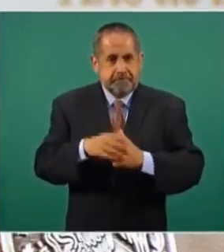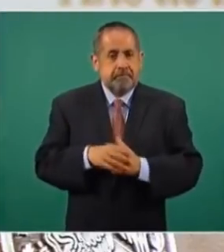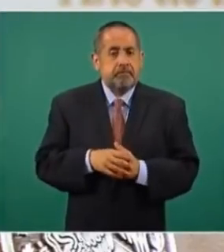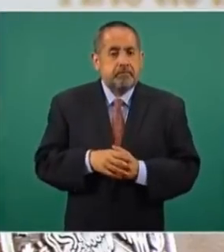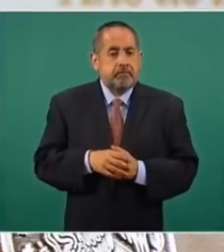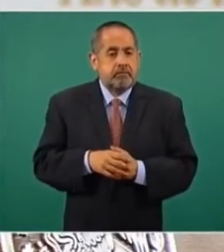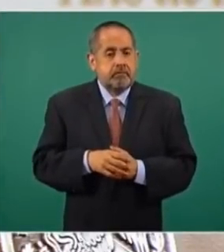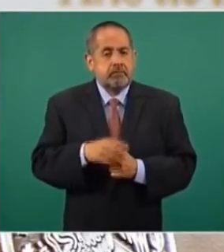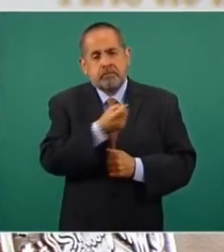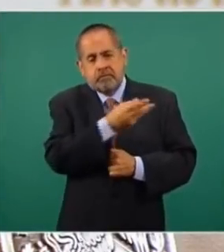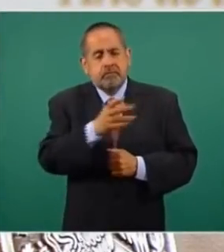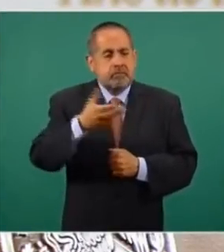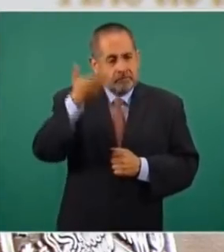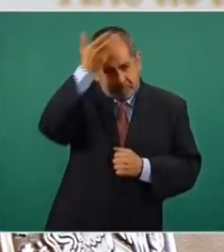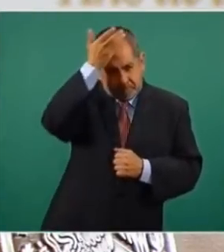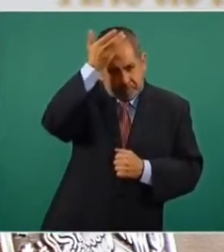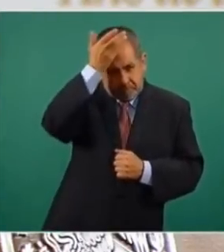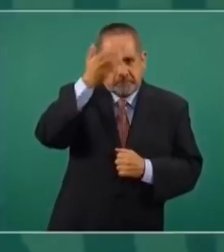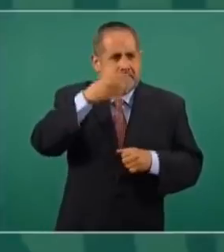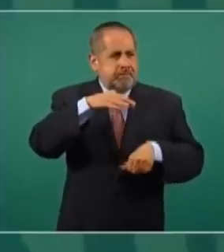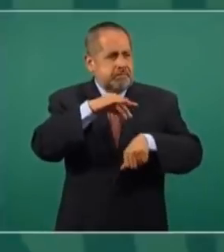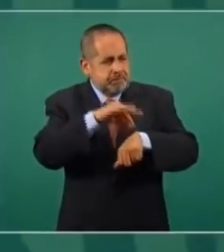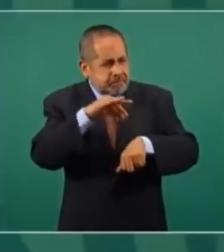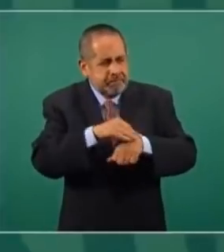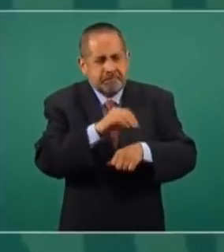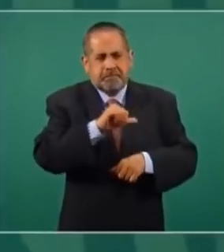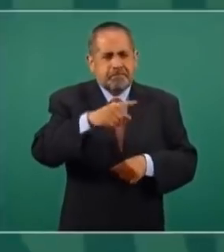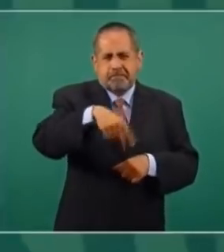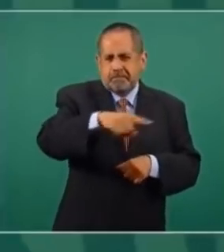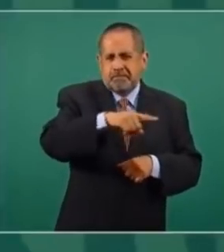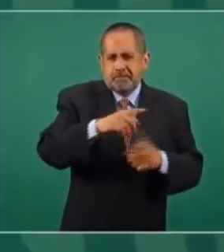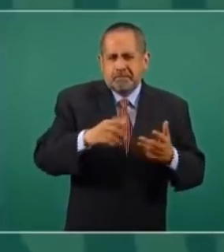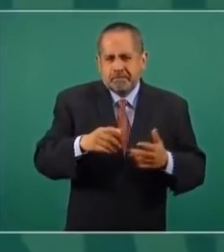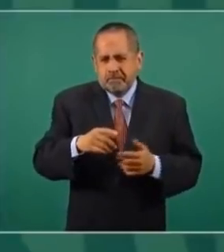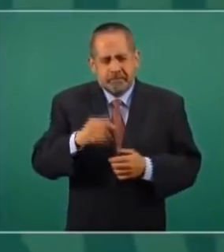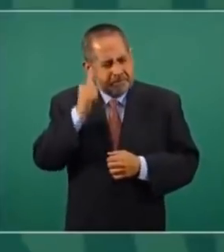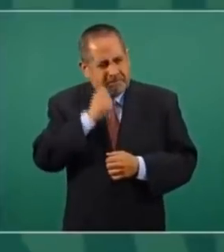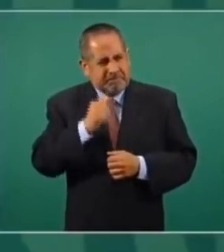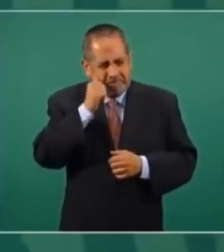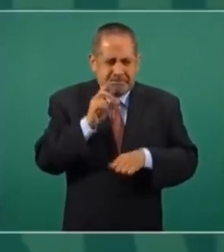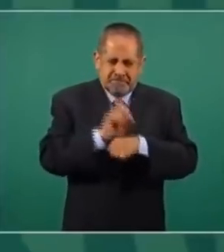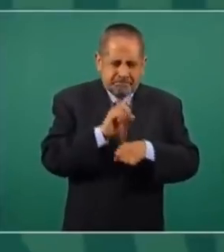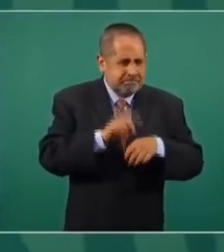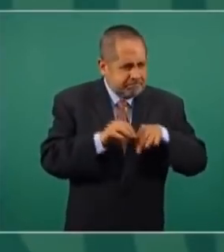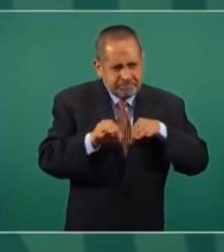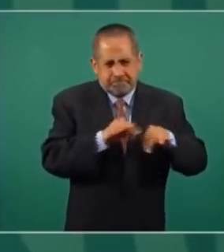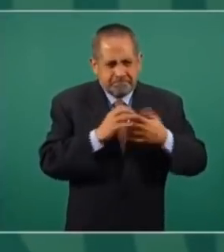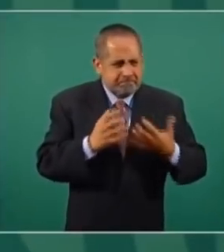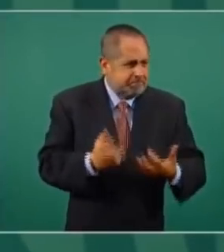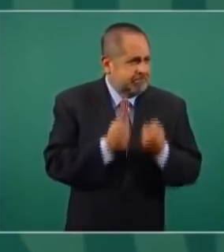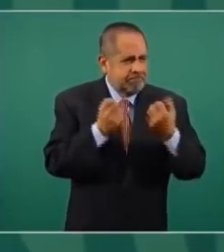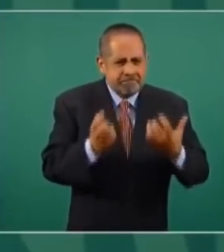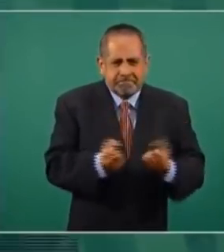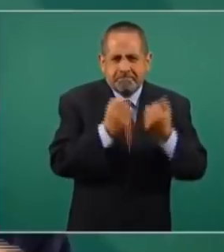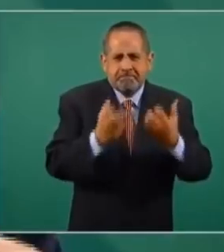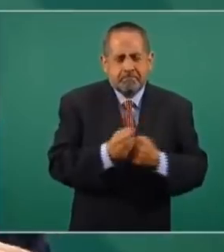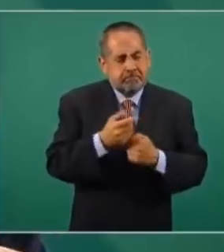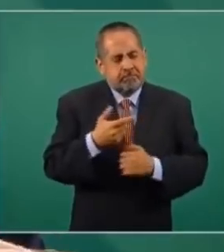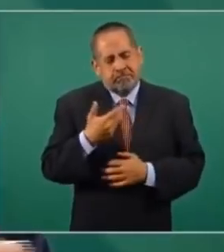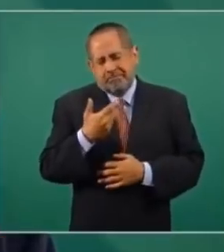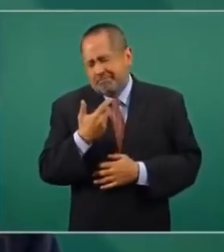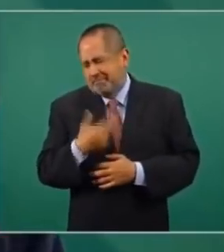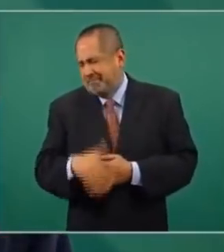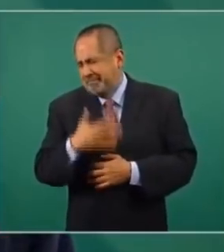Las enfermeras, los médicos que están salvando vidas, es